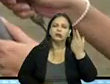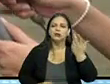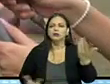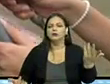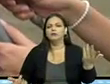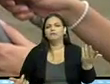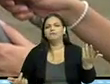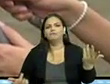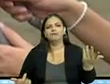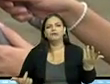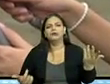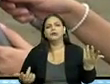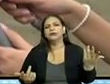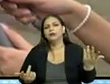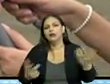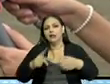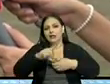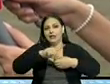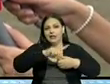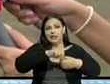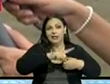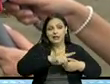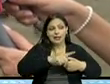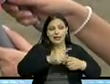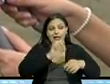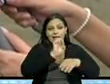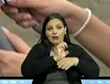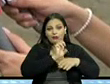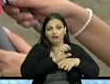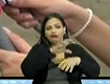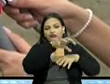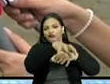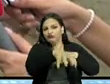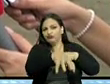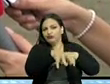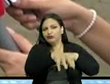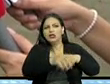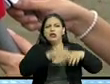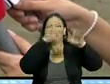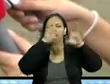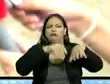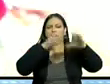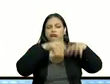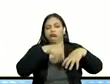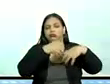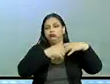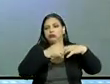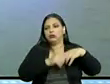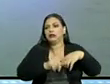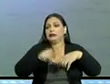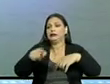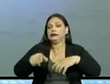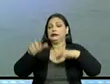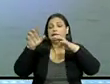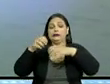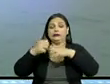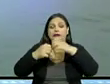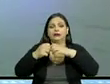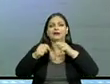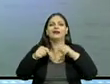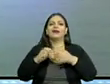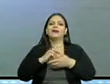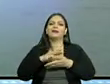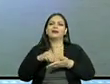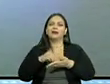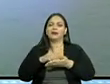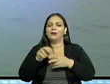o terremotos que pasamos, pues acá tenemos un espectáculo extraordinario y a propósito de poderlas ver, también vienen a aparearse acá. Entonces,